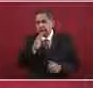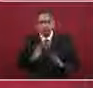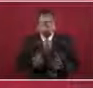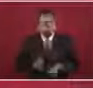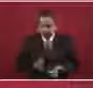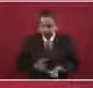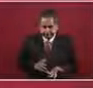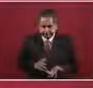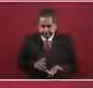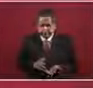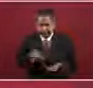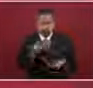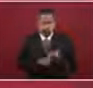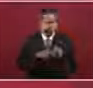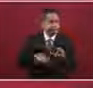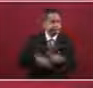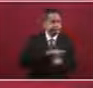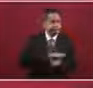había una especie de regodeo